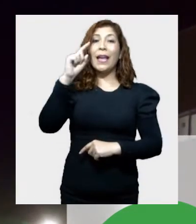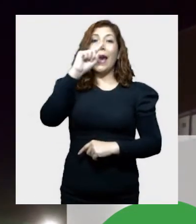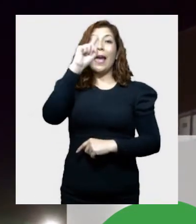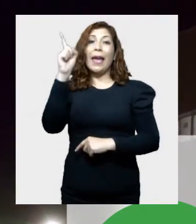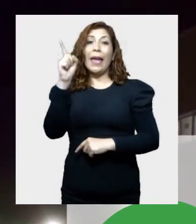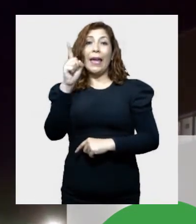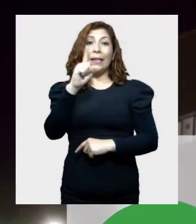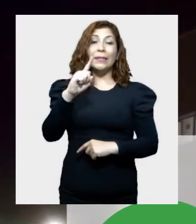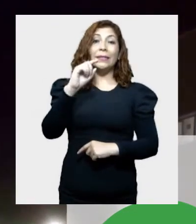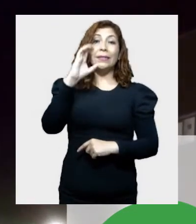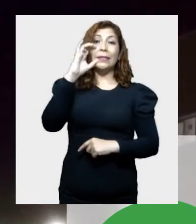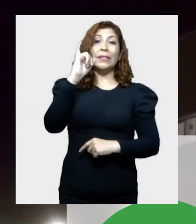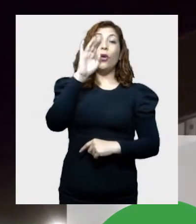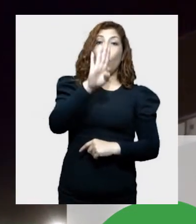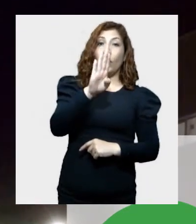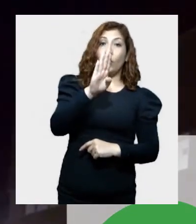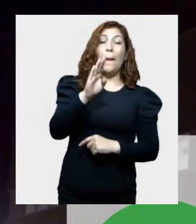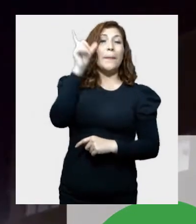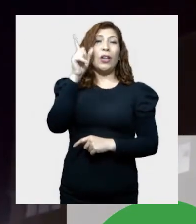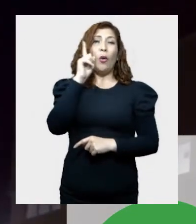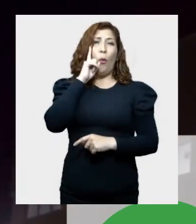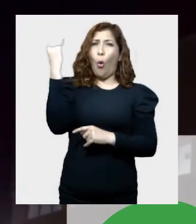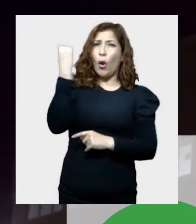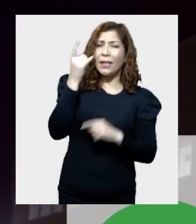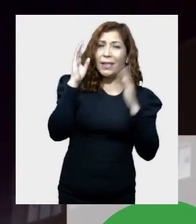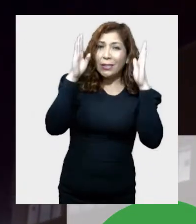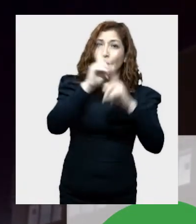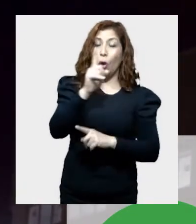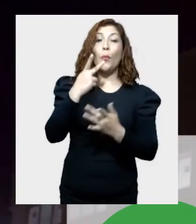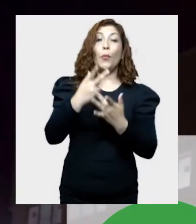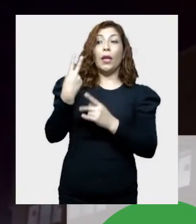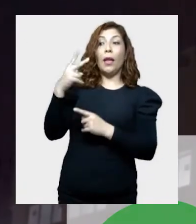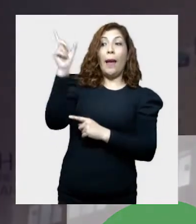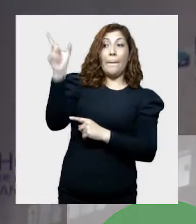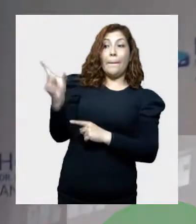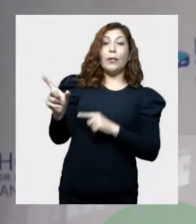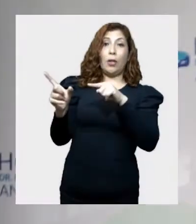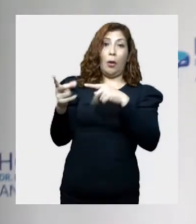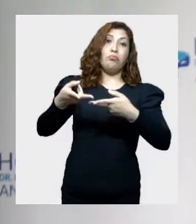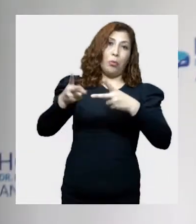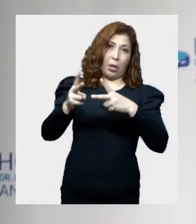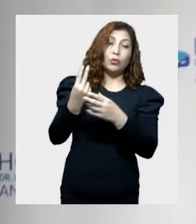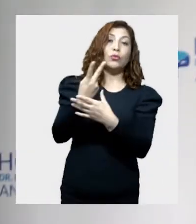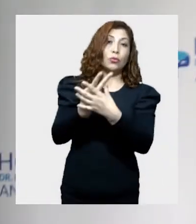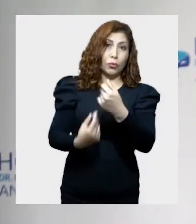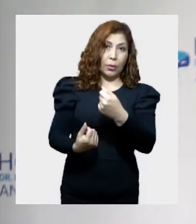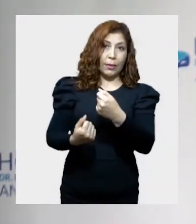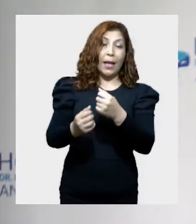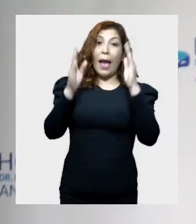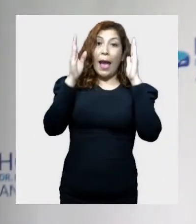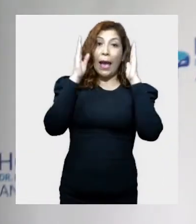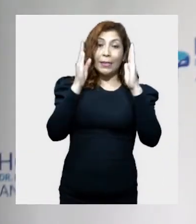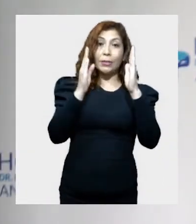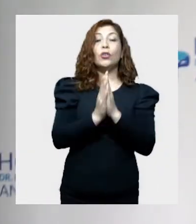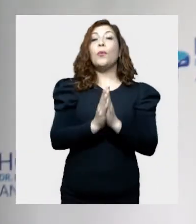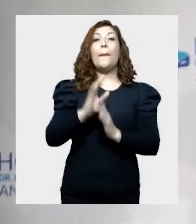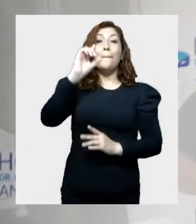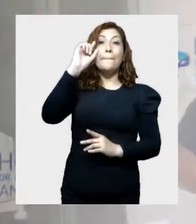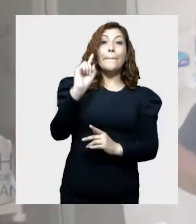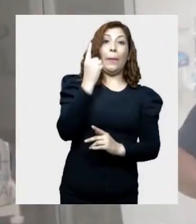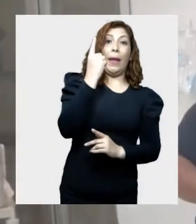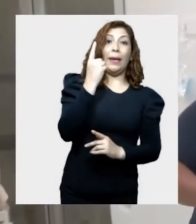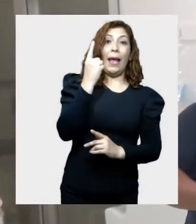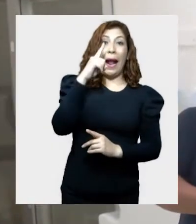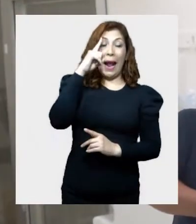4, paciente que no tiene prioridad de atención, porque su caso puede ser resuelto en la atención primaria de salud.